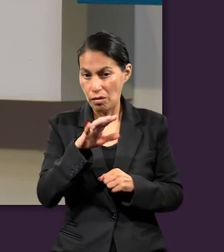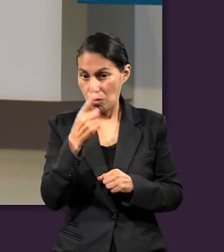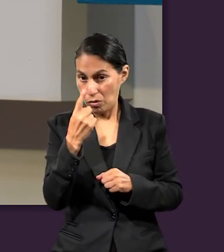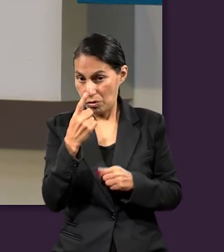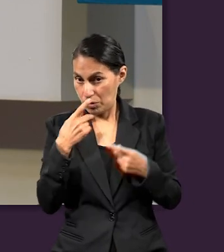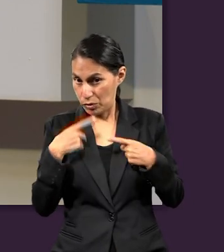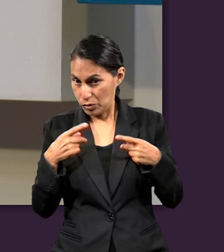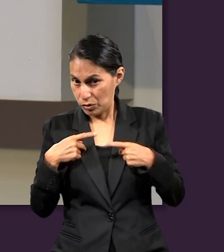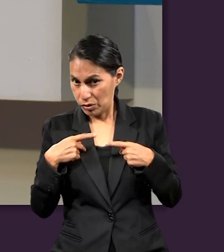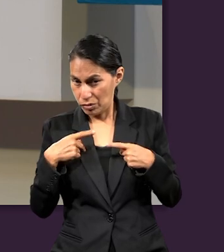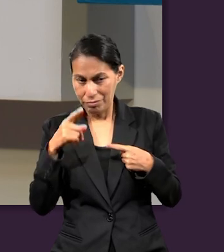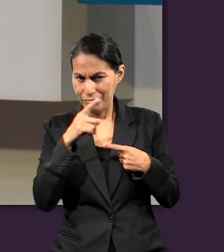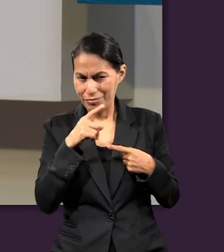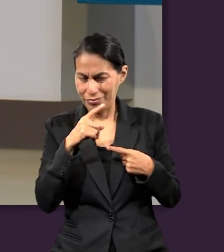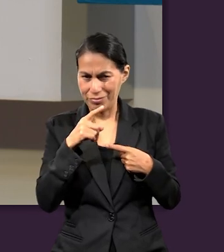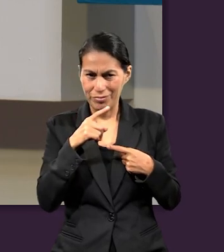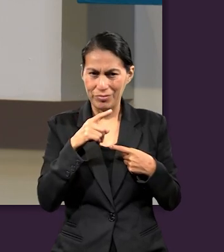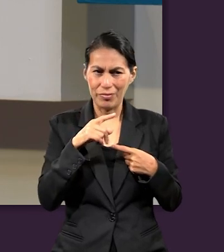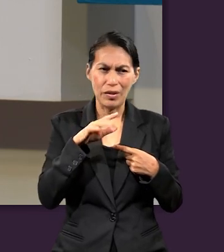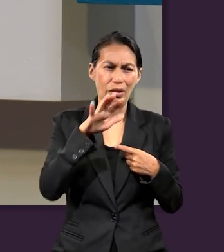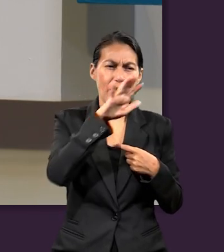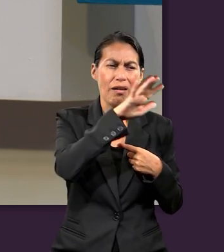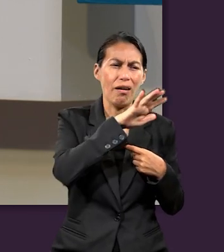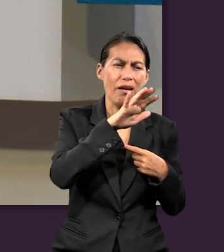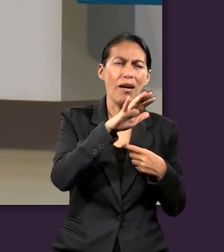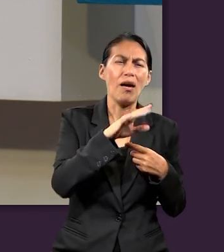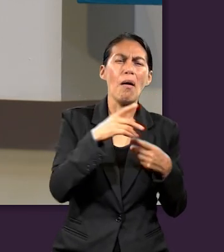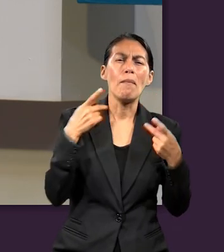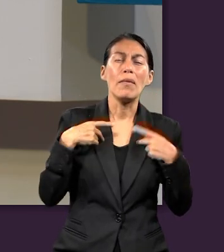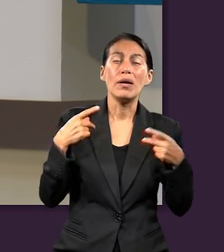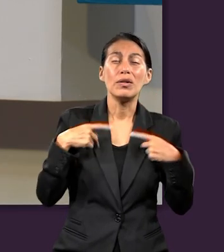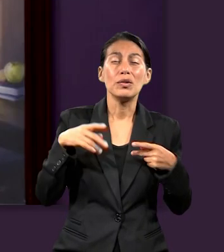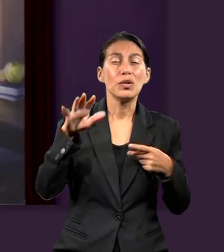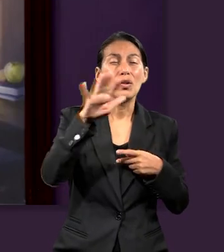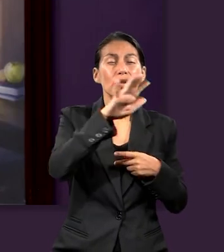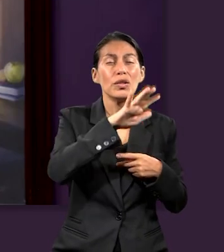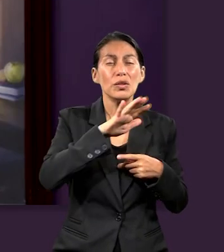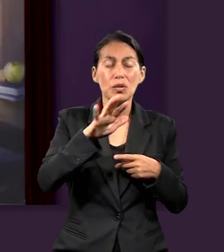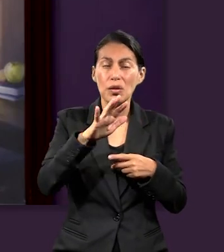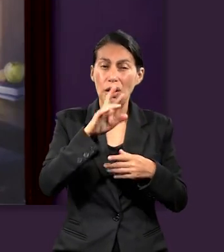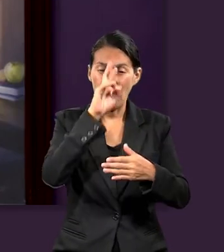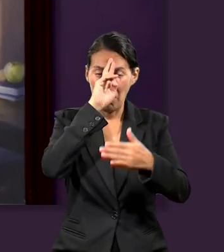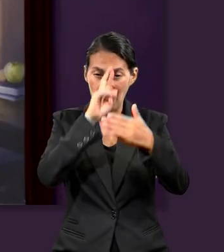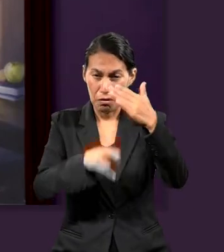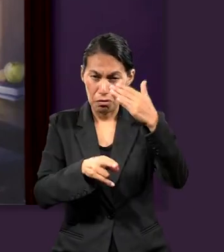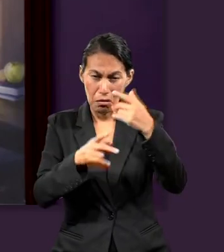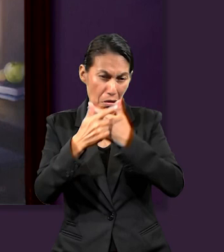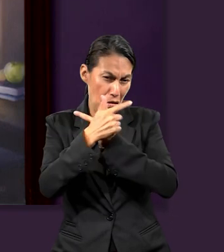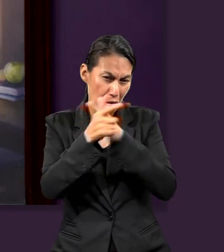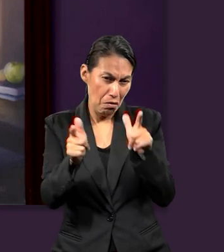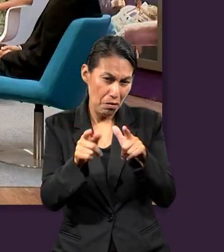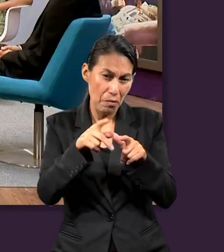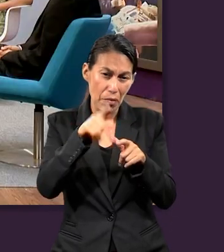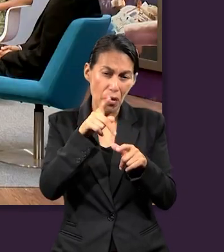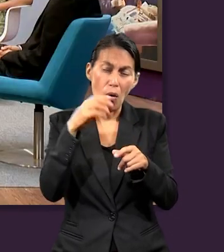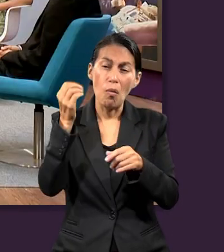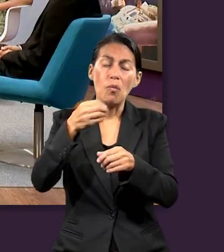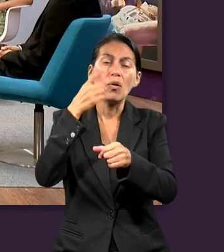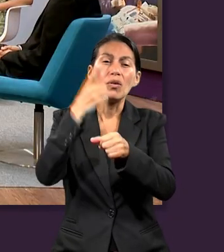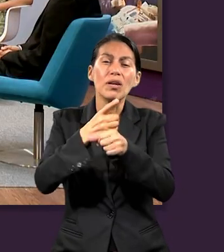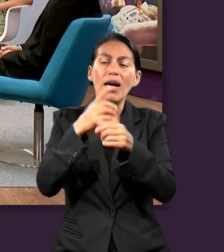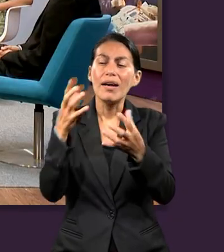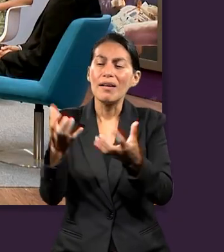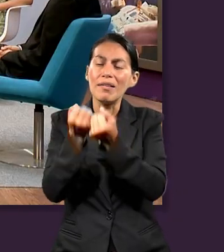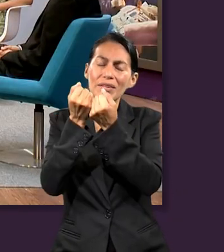persona todas las personas independientemente de su filiación religiosa tienen la oportunidad bíblica de la salvación